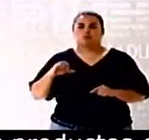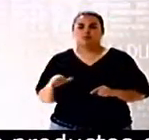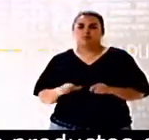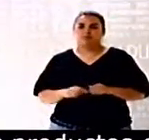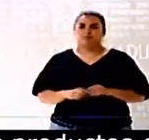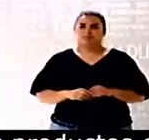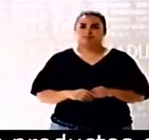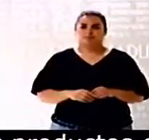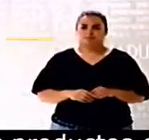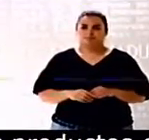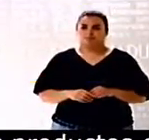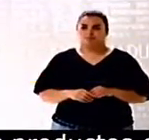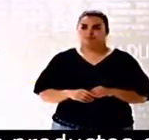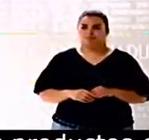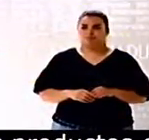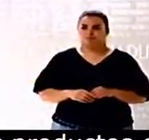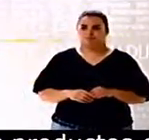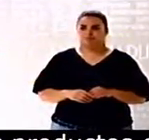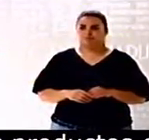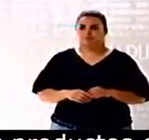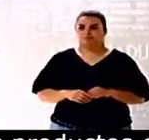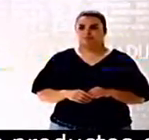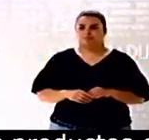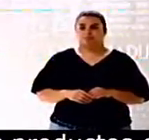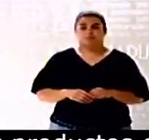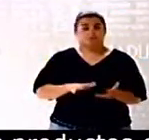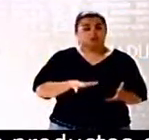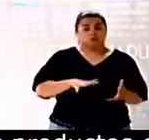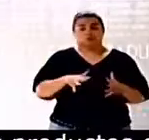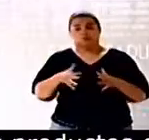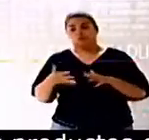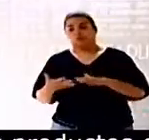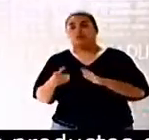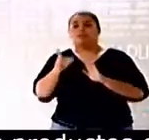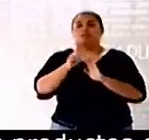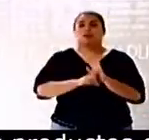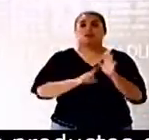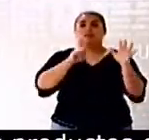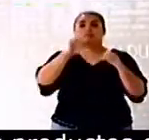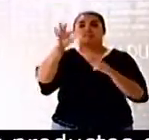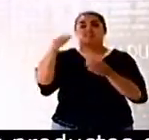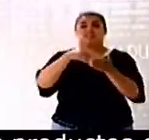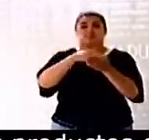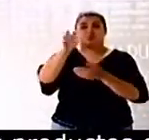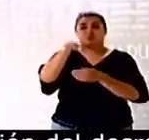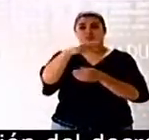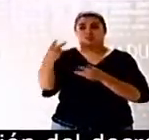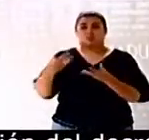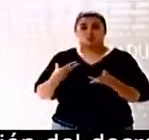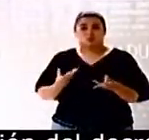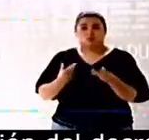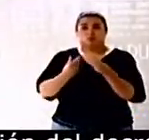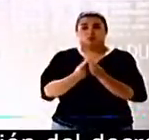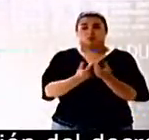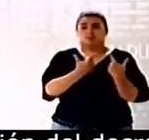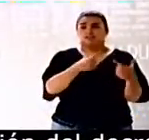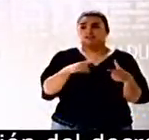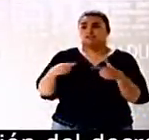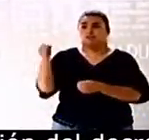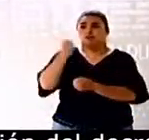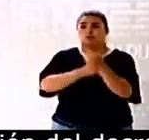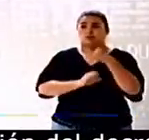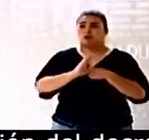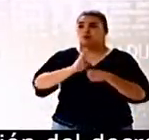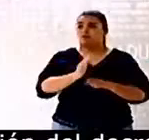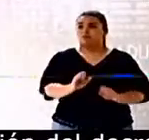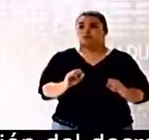autónoma. Evolución del decreto de los 60 millones de euros que acompañan a los sectores económicos más